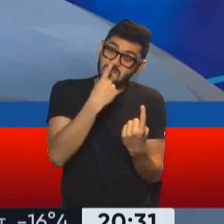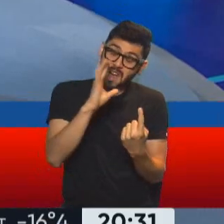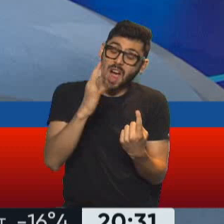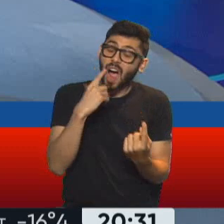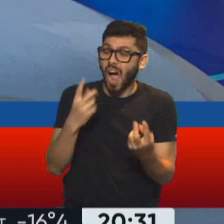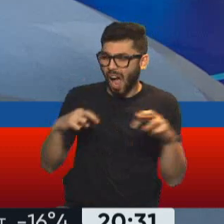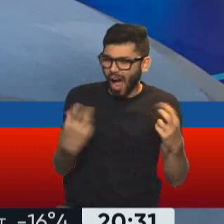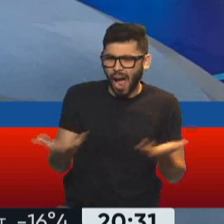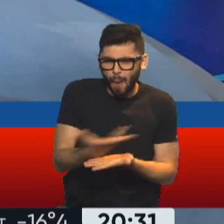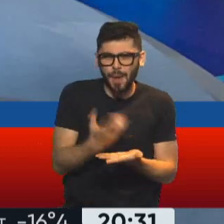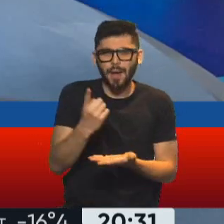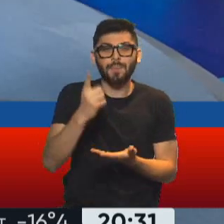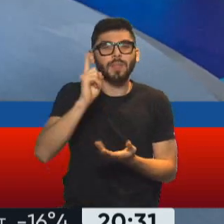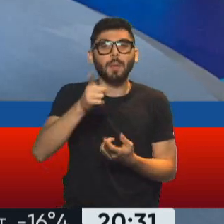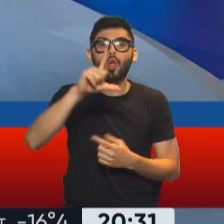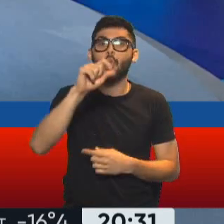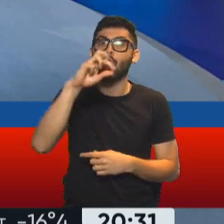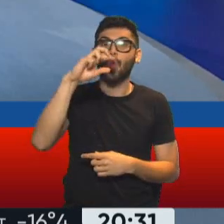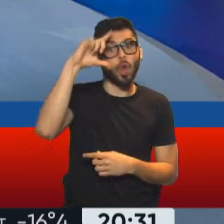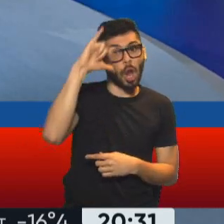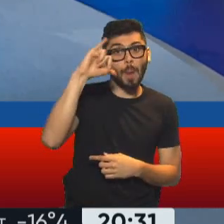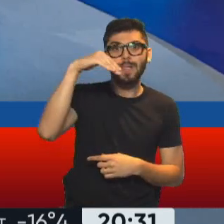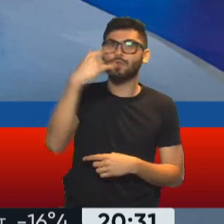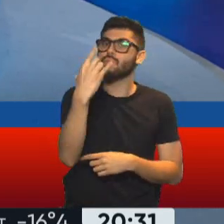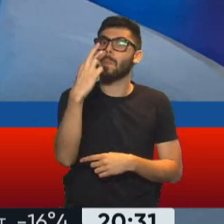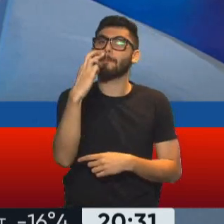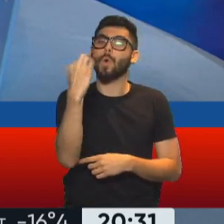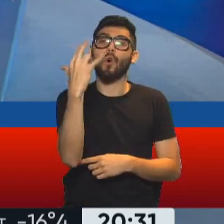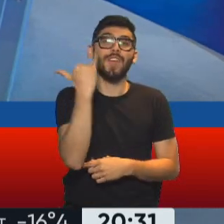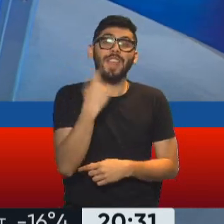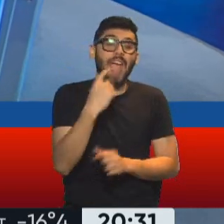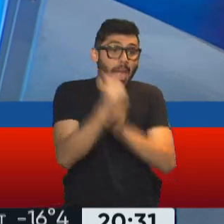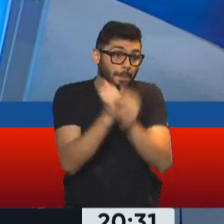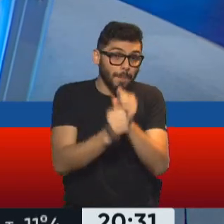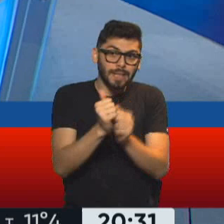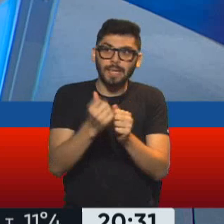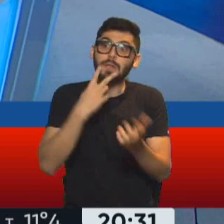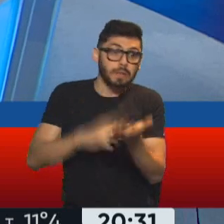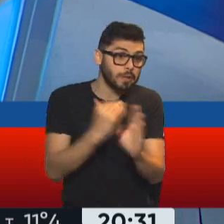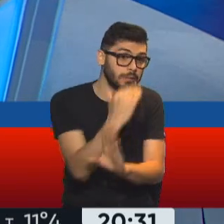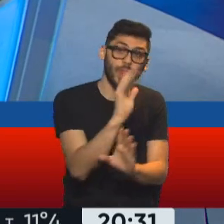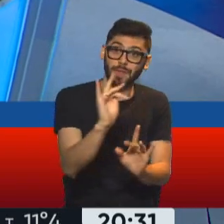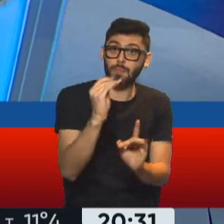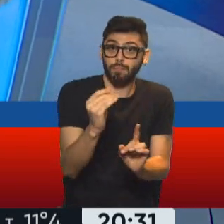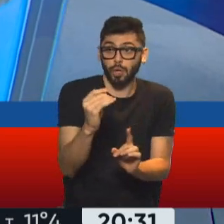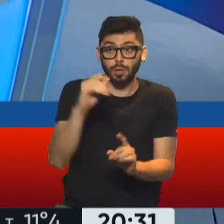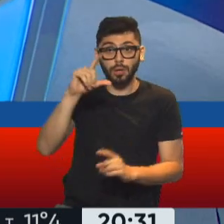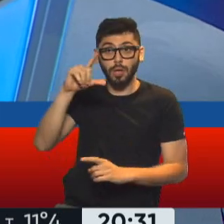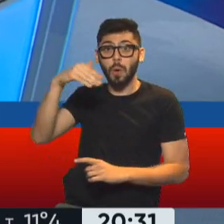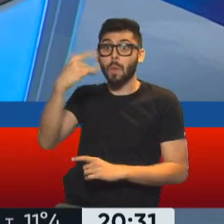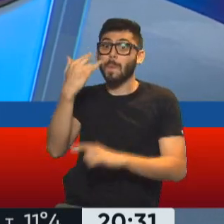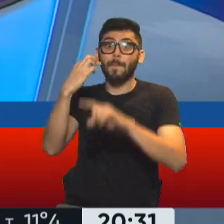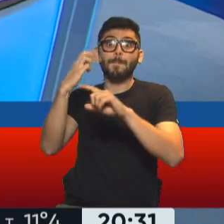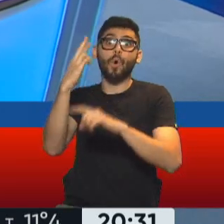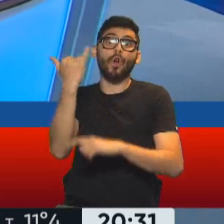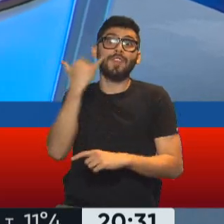mesa, escuchar a López Murphy diciendo esto de que es difícil subirle a las empresas, cuando el antecedente que tenemos de López Murphy es el ministro manos de tijera con